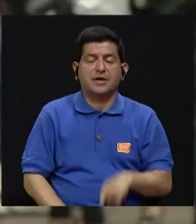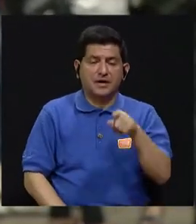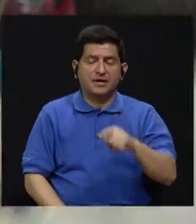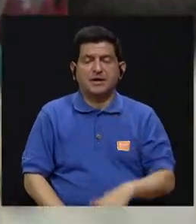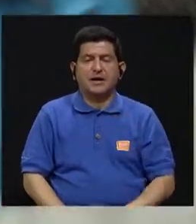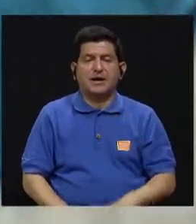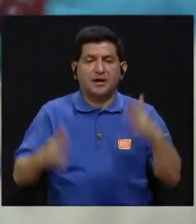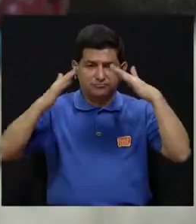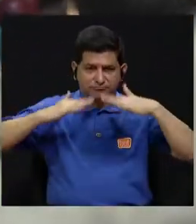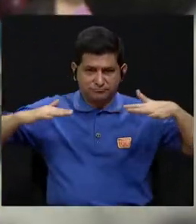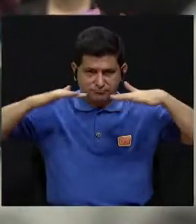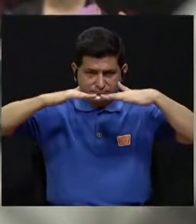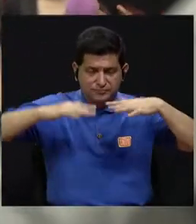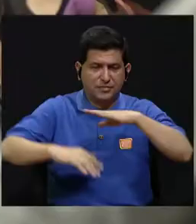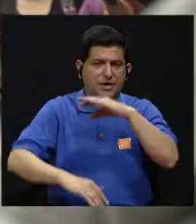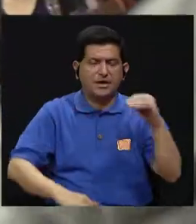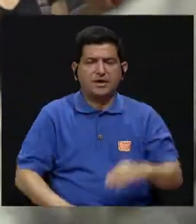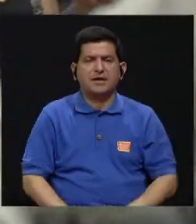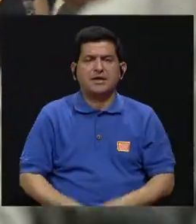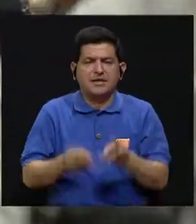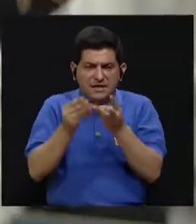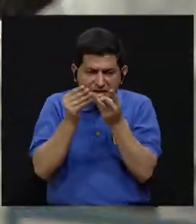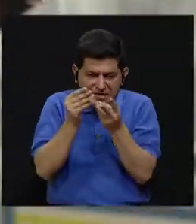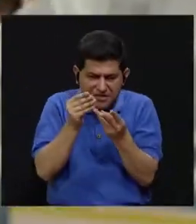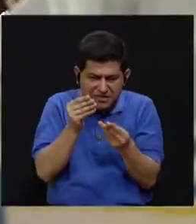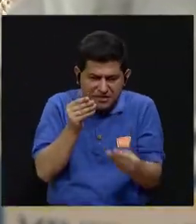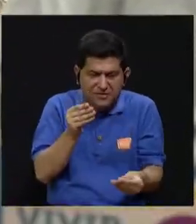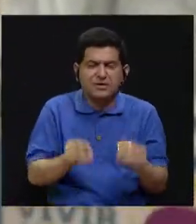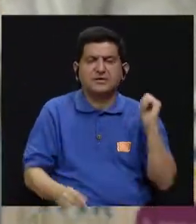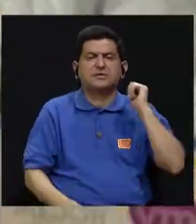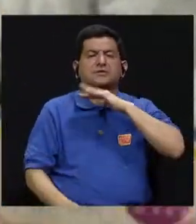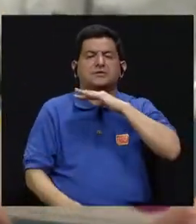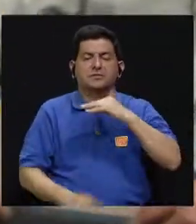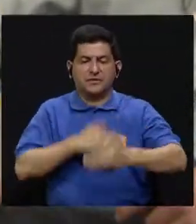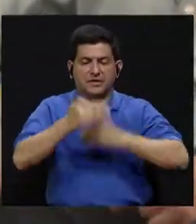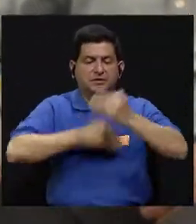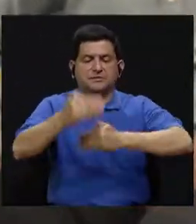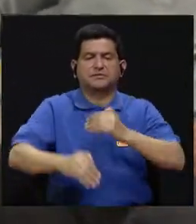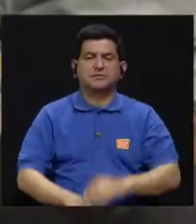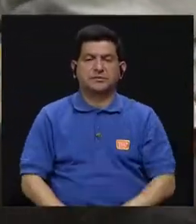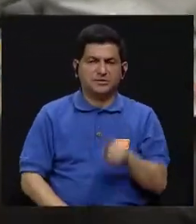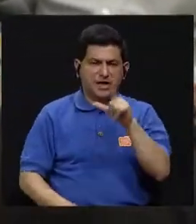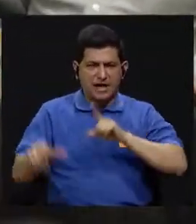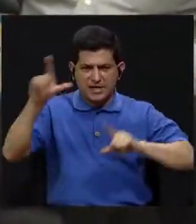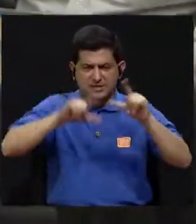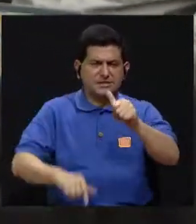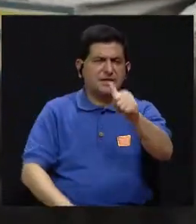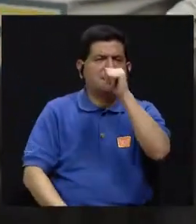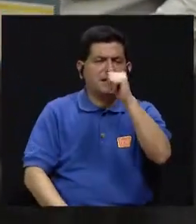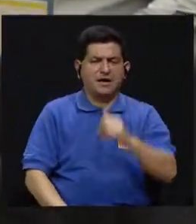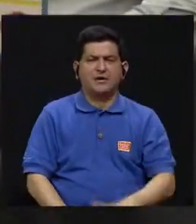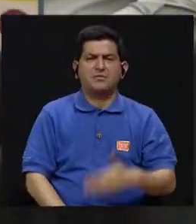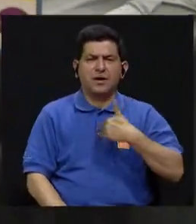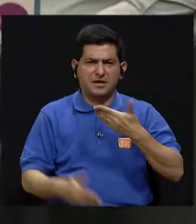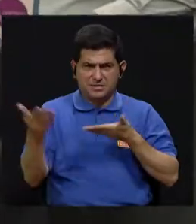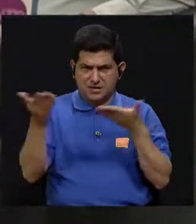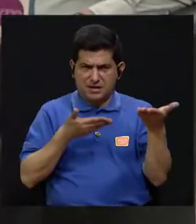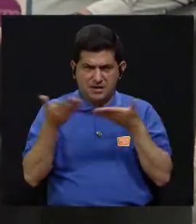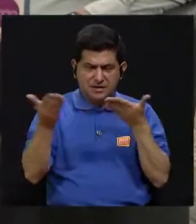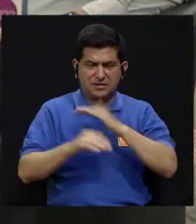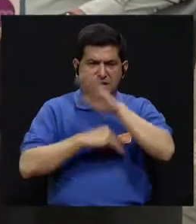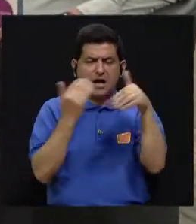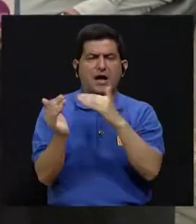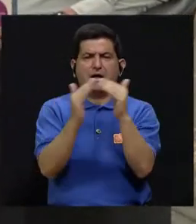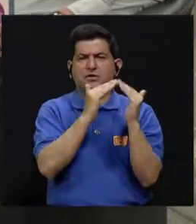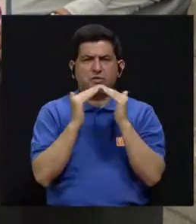ecotoxicología, perdón, y el laboratorio de degradación de contaminantes. ¿Ese laboratorio de aguas brinda servicios